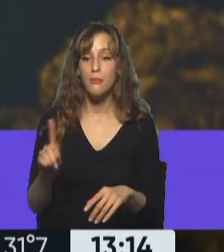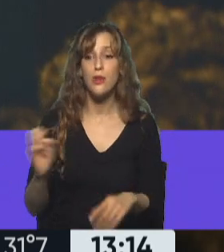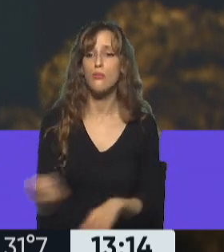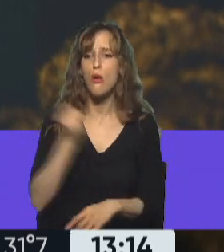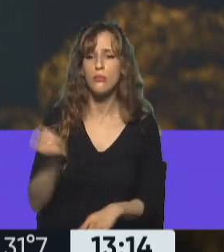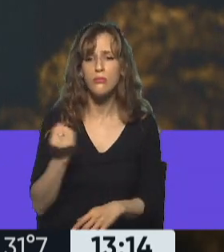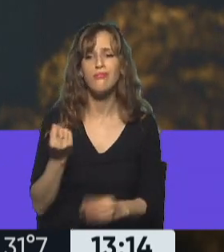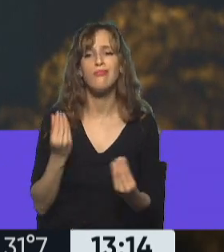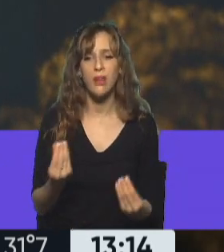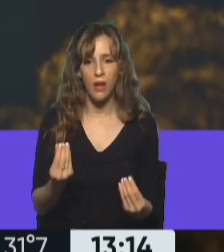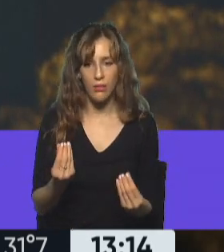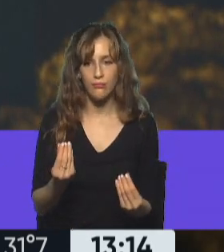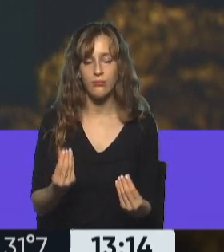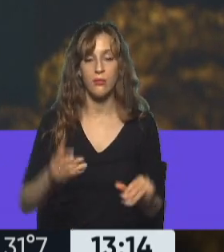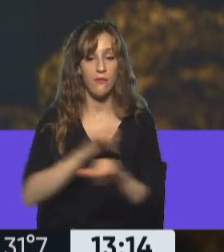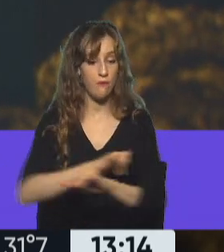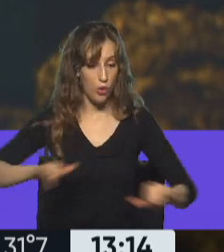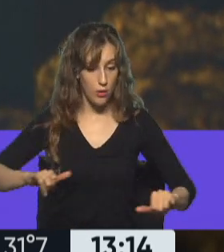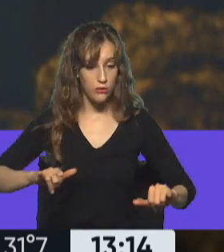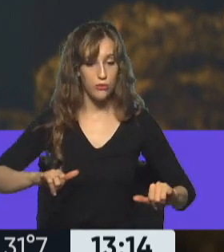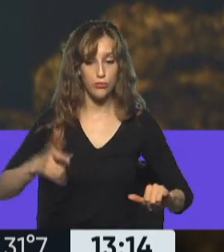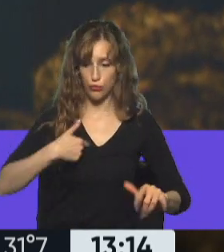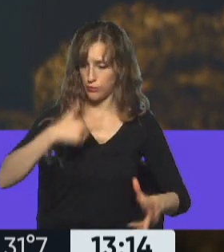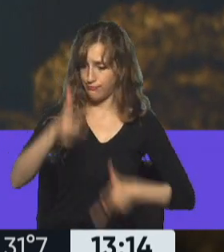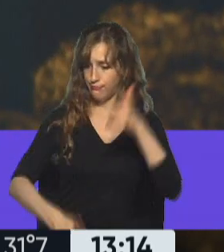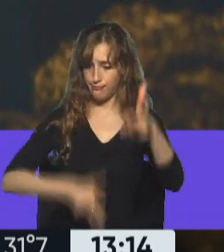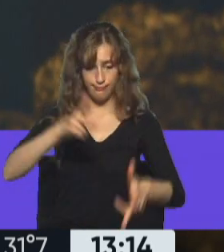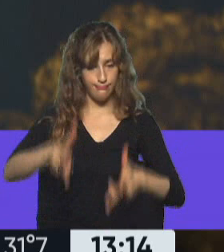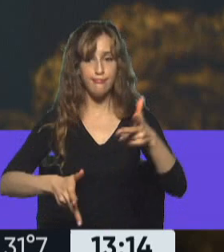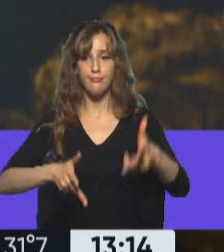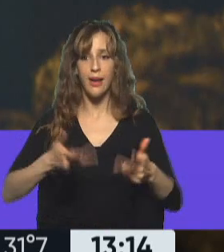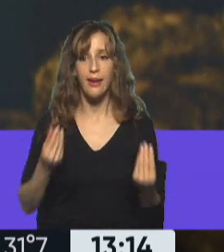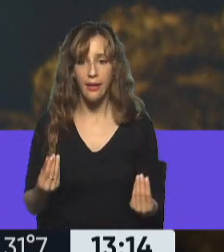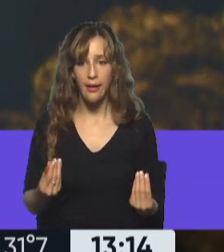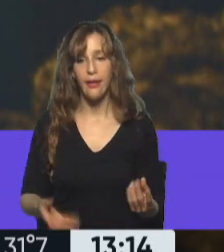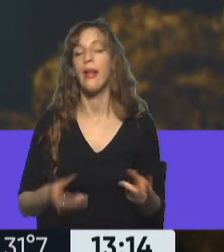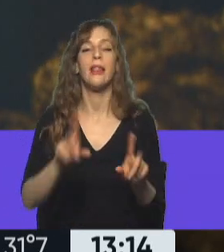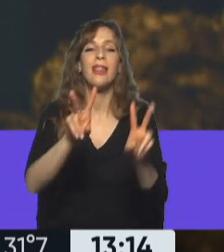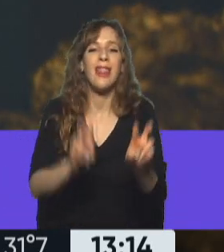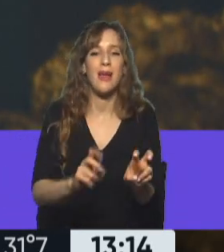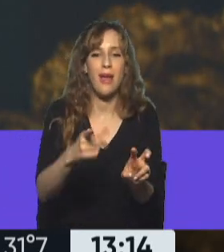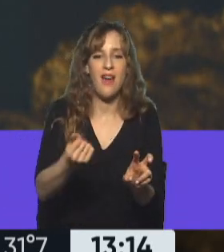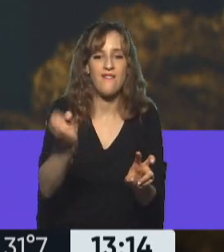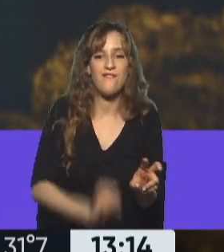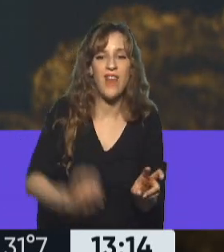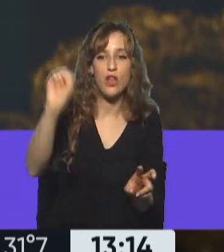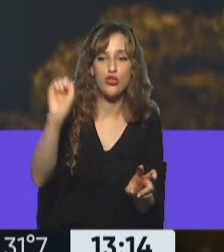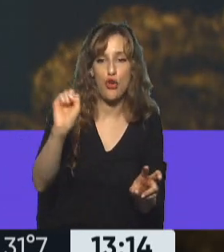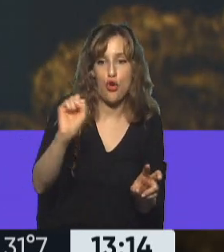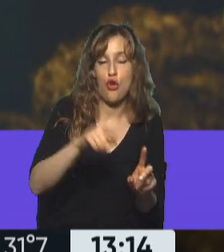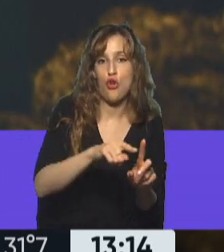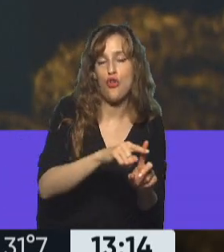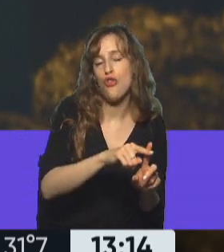remarcar con esta información que les vengo contando es que lo mismo que ocurre con la inflación general, minorista, no